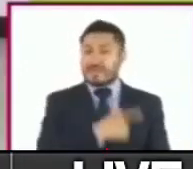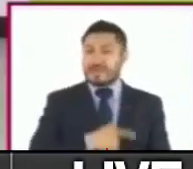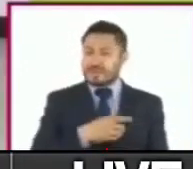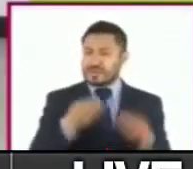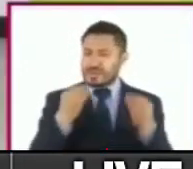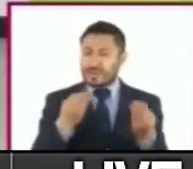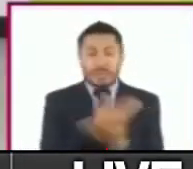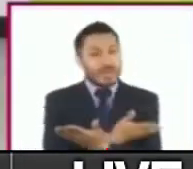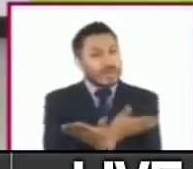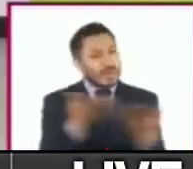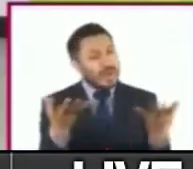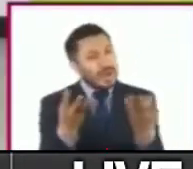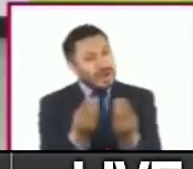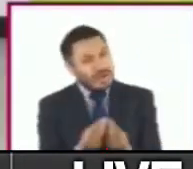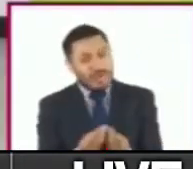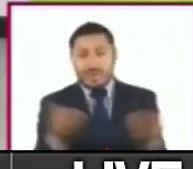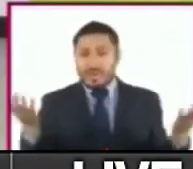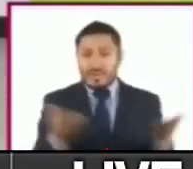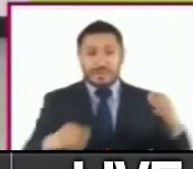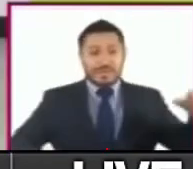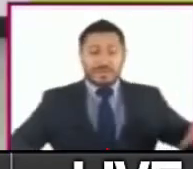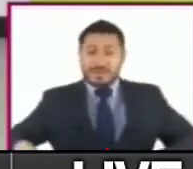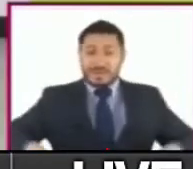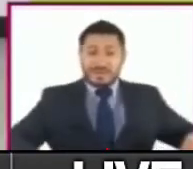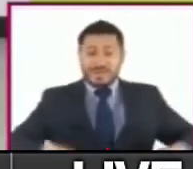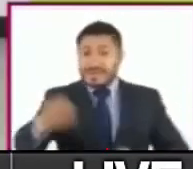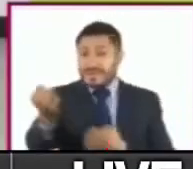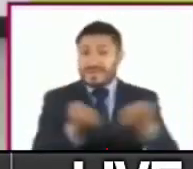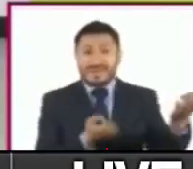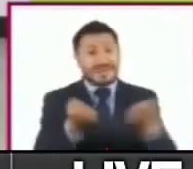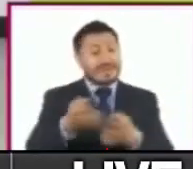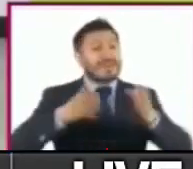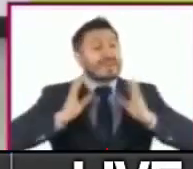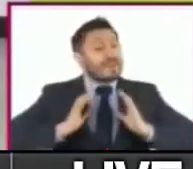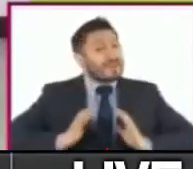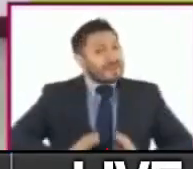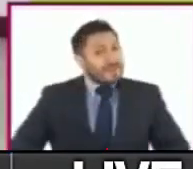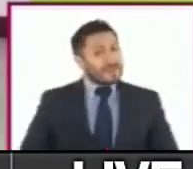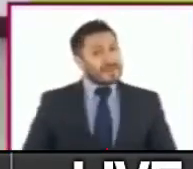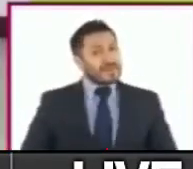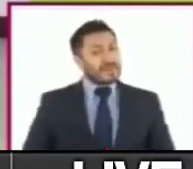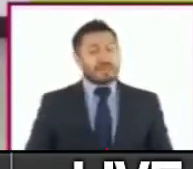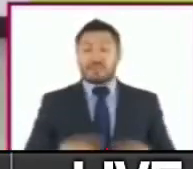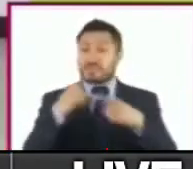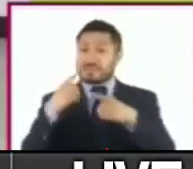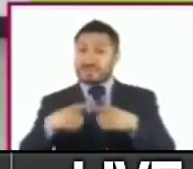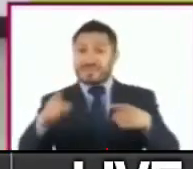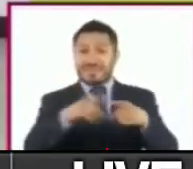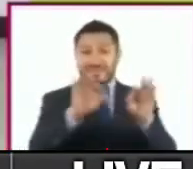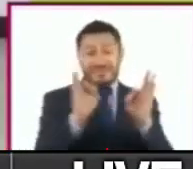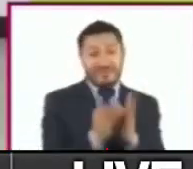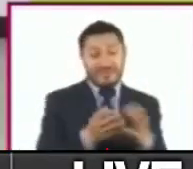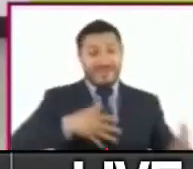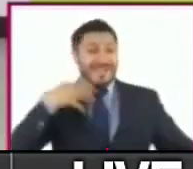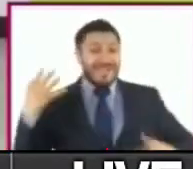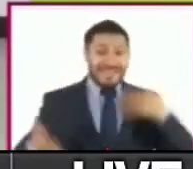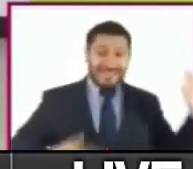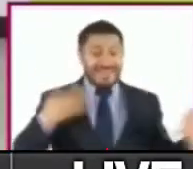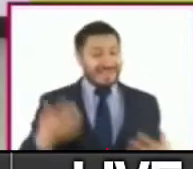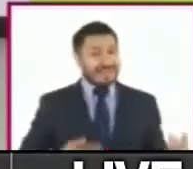ustedes realizando actividades en donde pondremos en movimiento nuestro cuerpo de manera diferente y divertida.